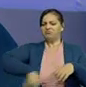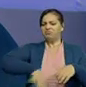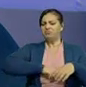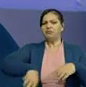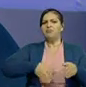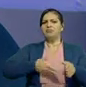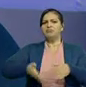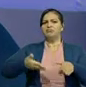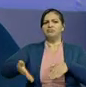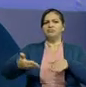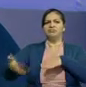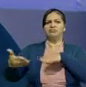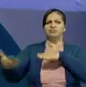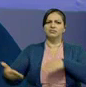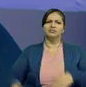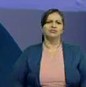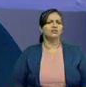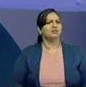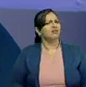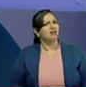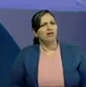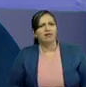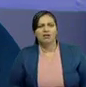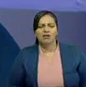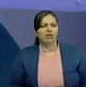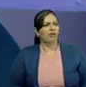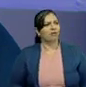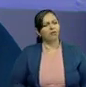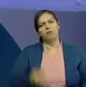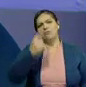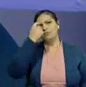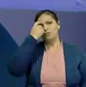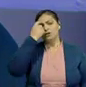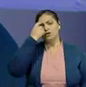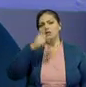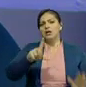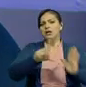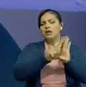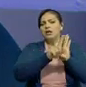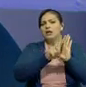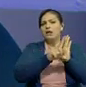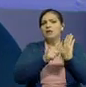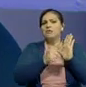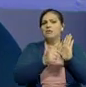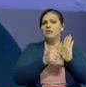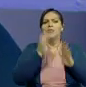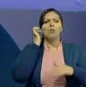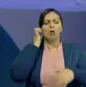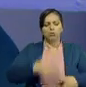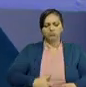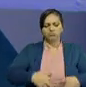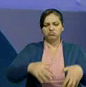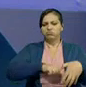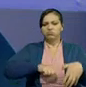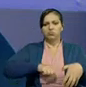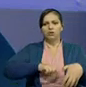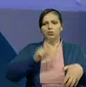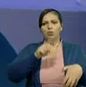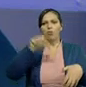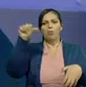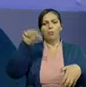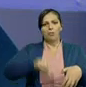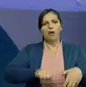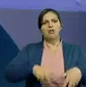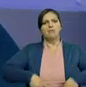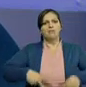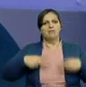puerta abierta para que simplemente el aborto deje de ser un crimen y por lo tanto tenga una pena. Sin embargo, yo creo que es importante